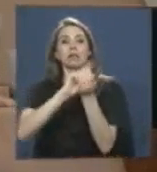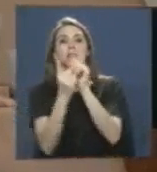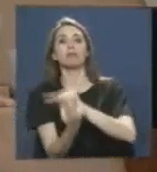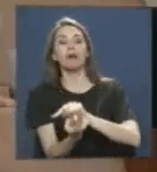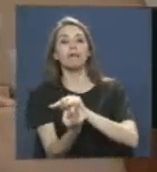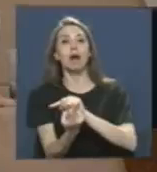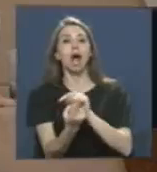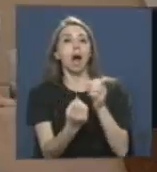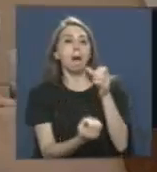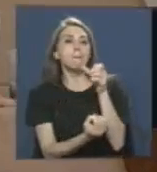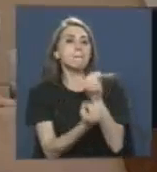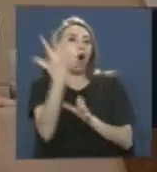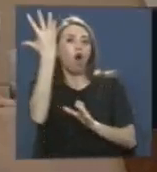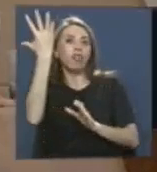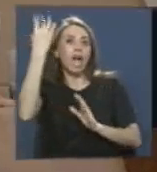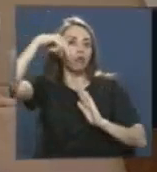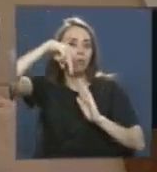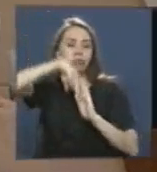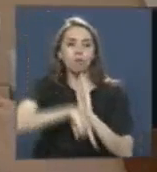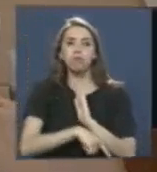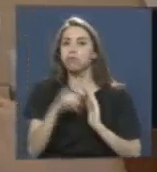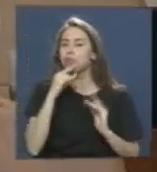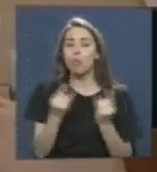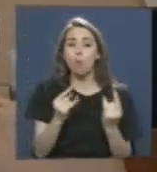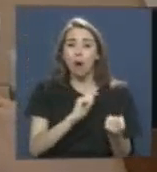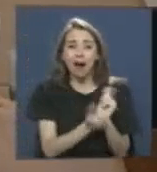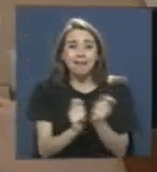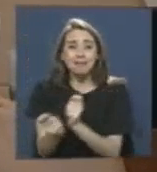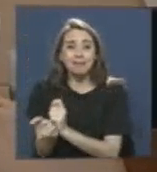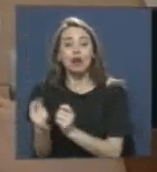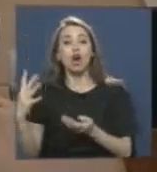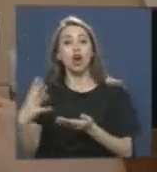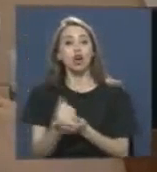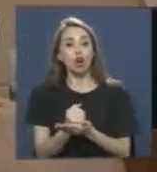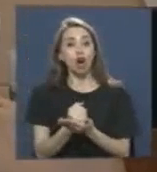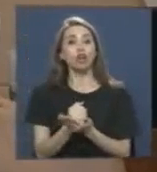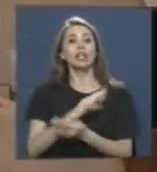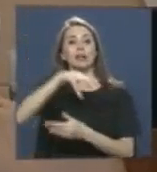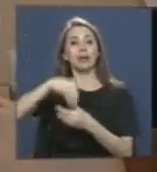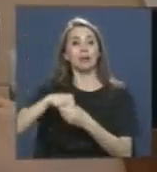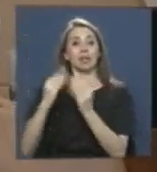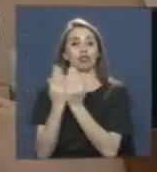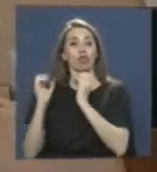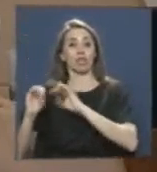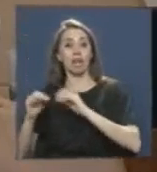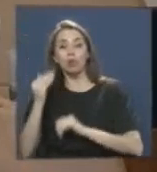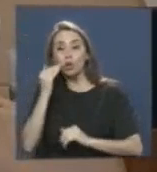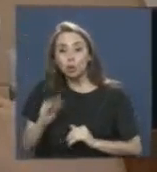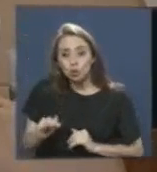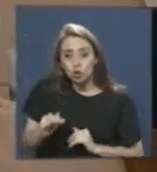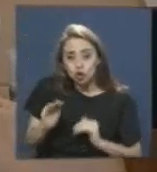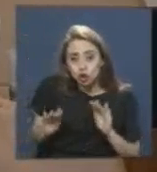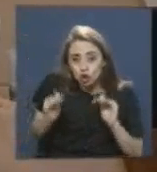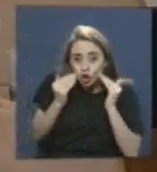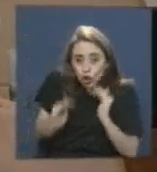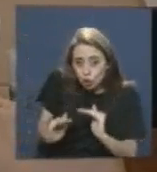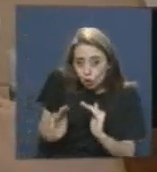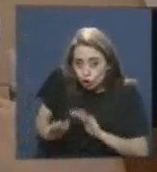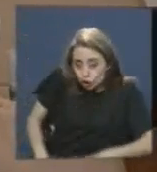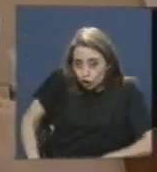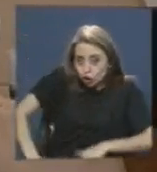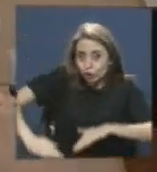en modernización profunda y urgente. Y además que logre que en el mundo educacional, desde la más temprana edad, se formen